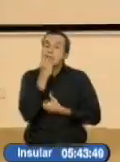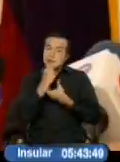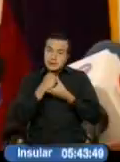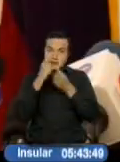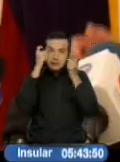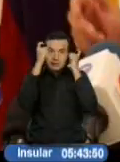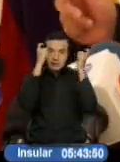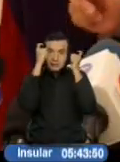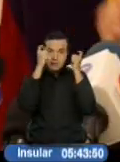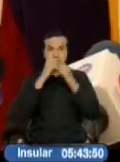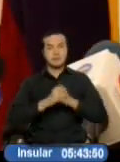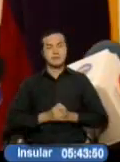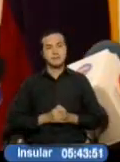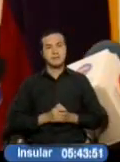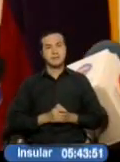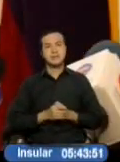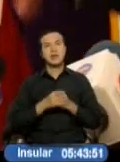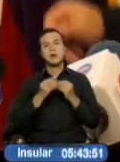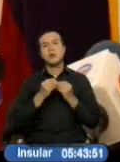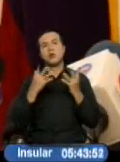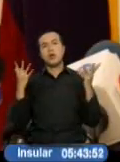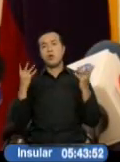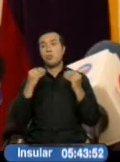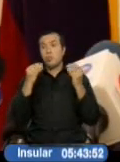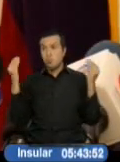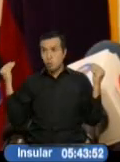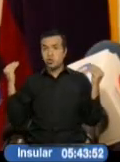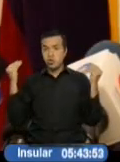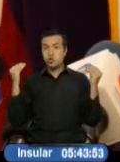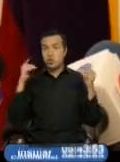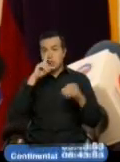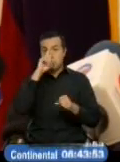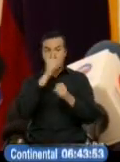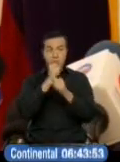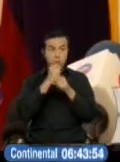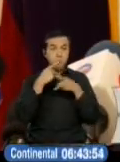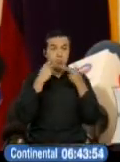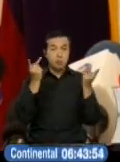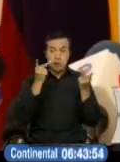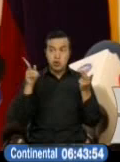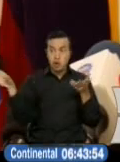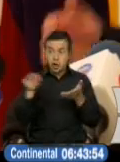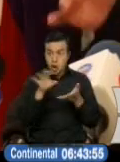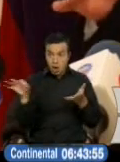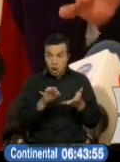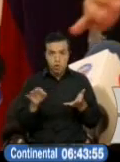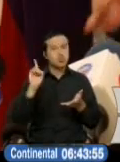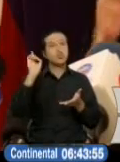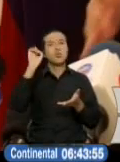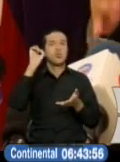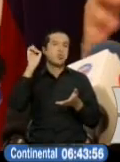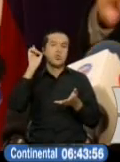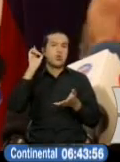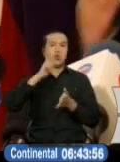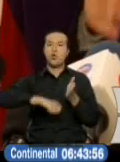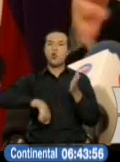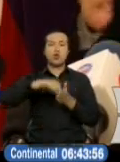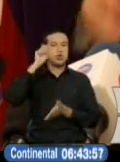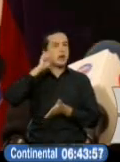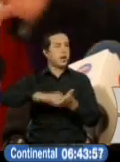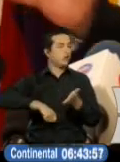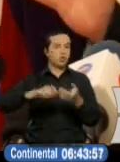Torre. Hay vacantes en las diversas entidades del sector público que no serán cubiertas. Eso significa que no se